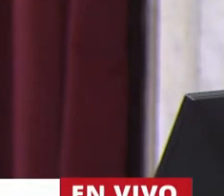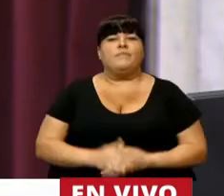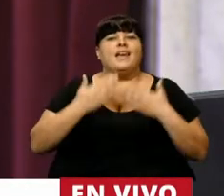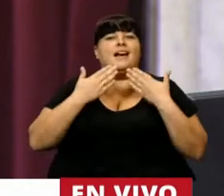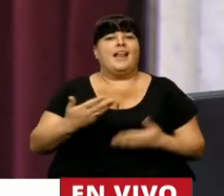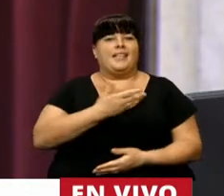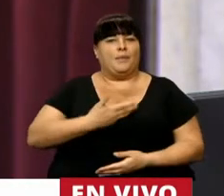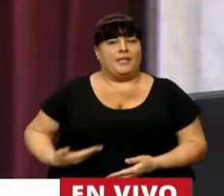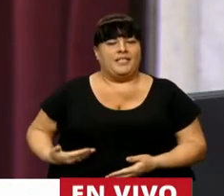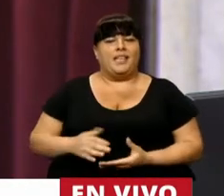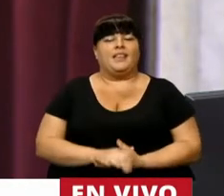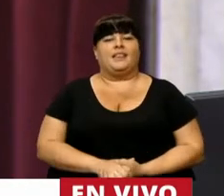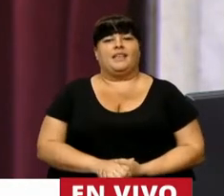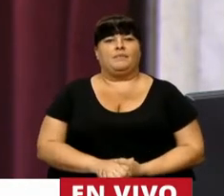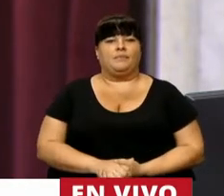Gracias, señor presidente.